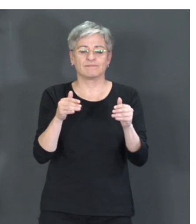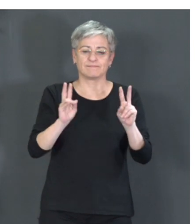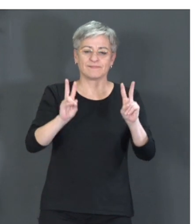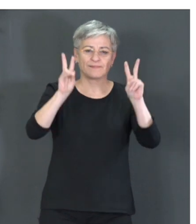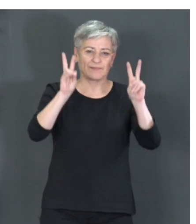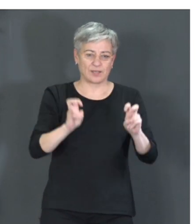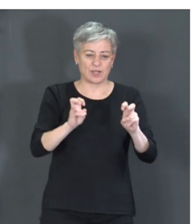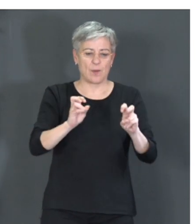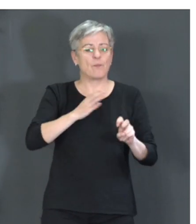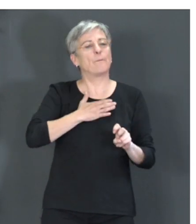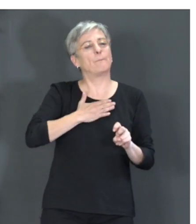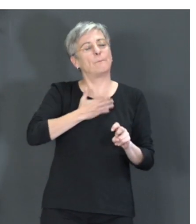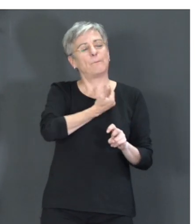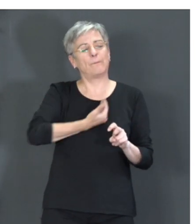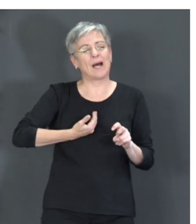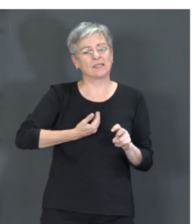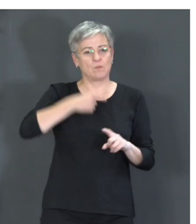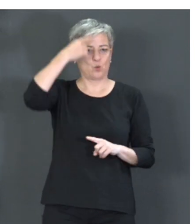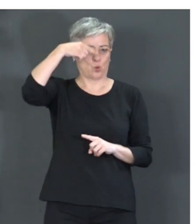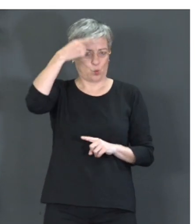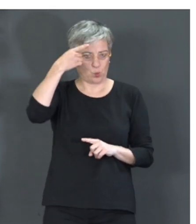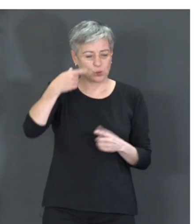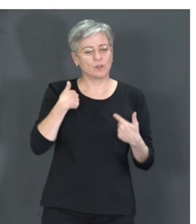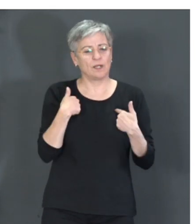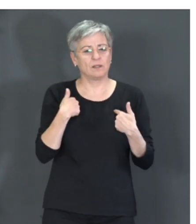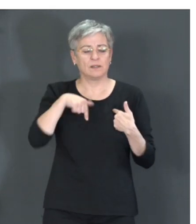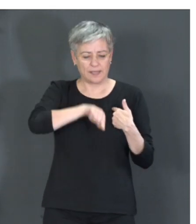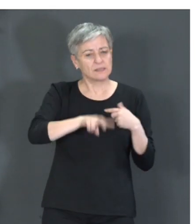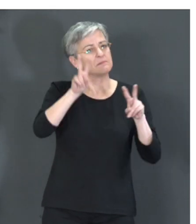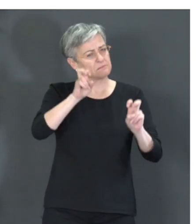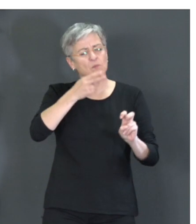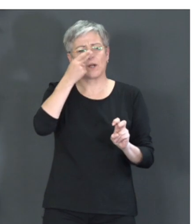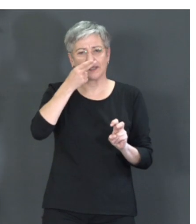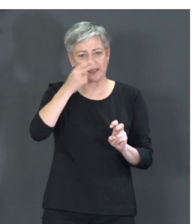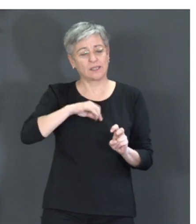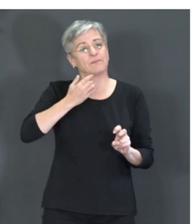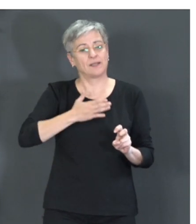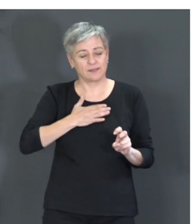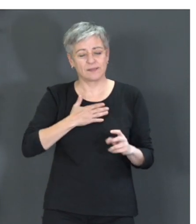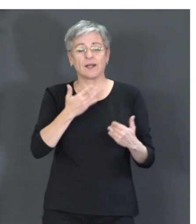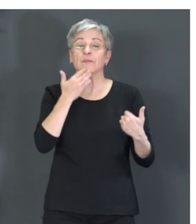del patrimonio cultural, que promete también ser muy interesante. Bueno,